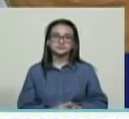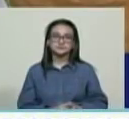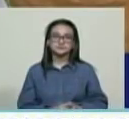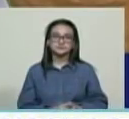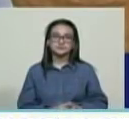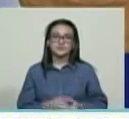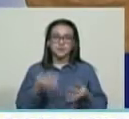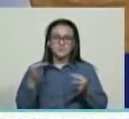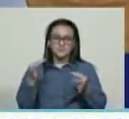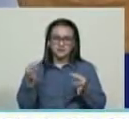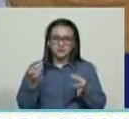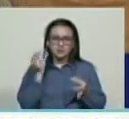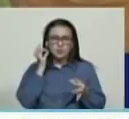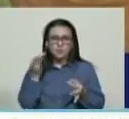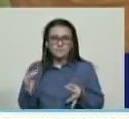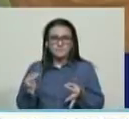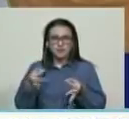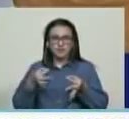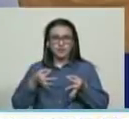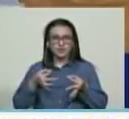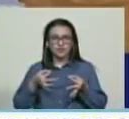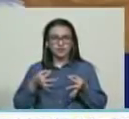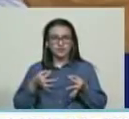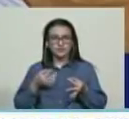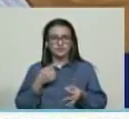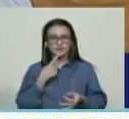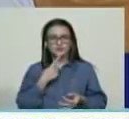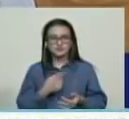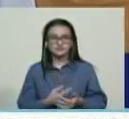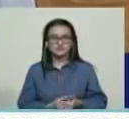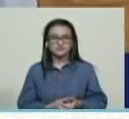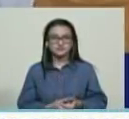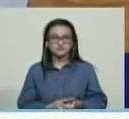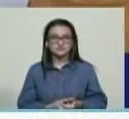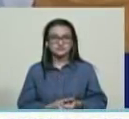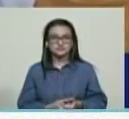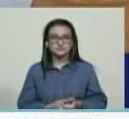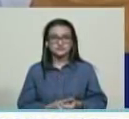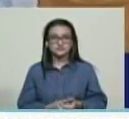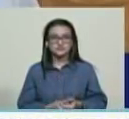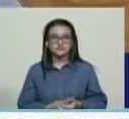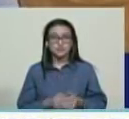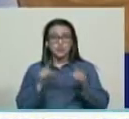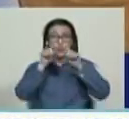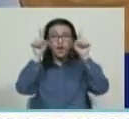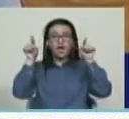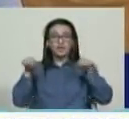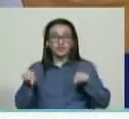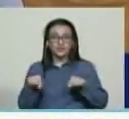este papelito que dice así. Uy, esto lo voy a montar yo en un cuadro.